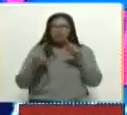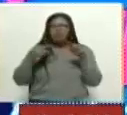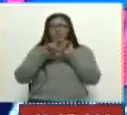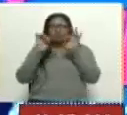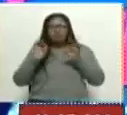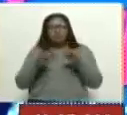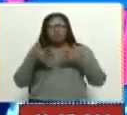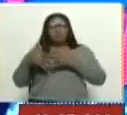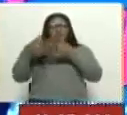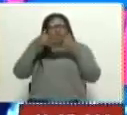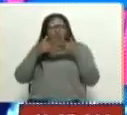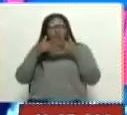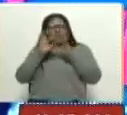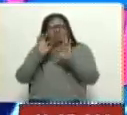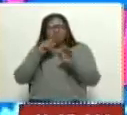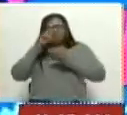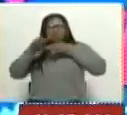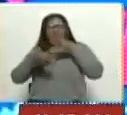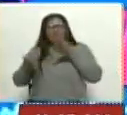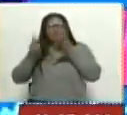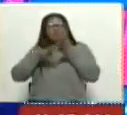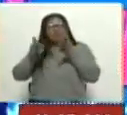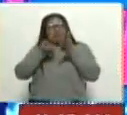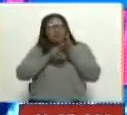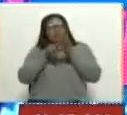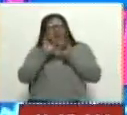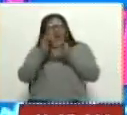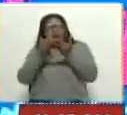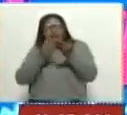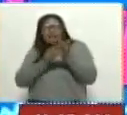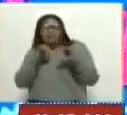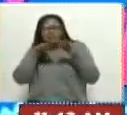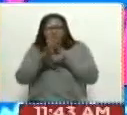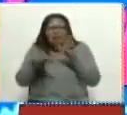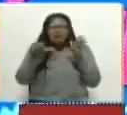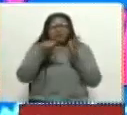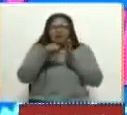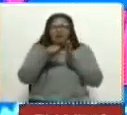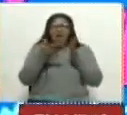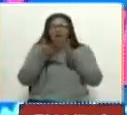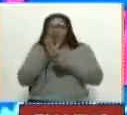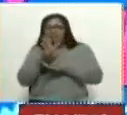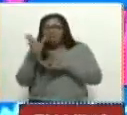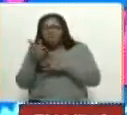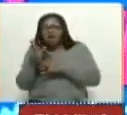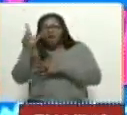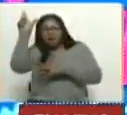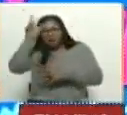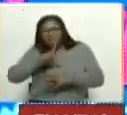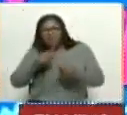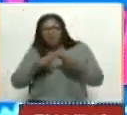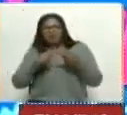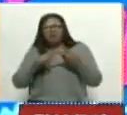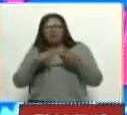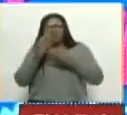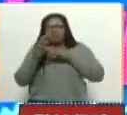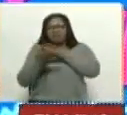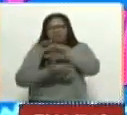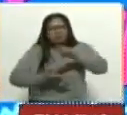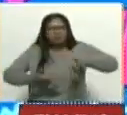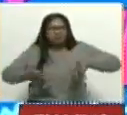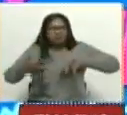los Estados Unidos de Norteamérica hizo antes de invadir Irak antes de invadir a Libia antes de generar el caos